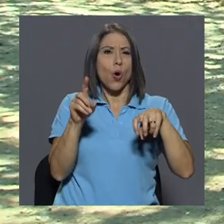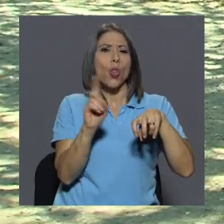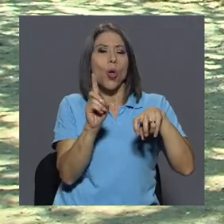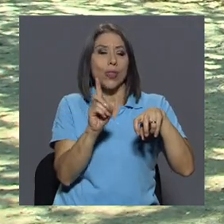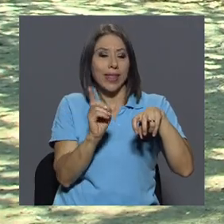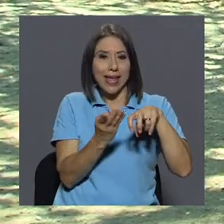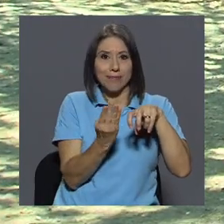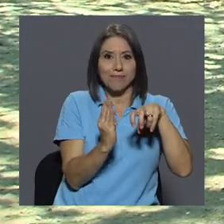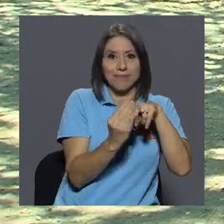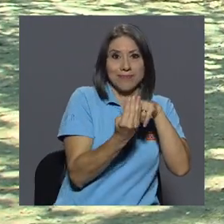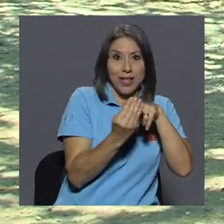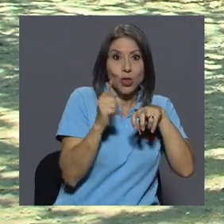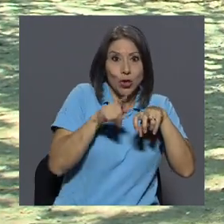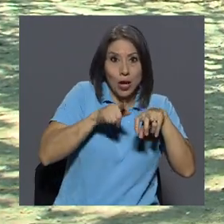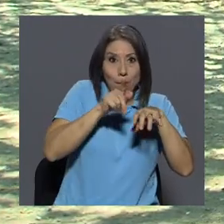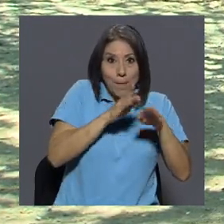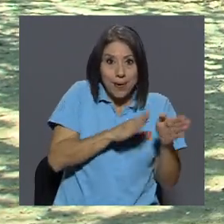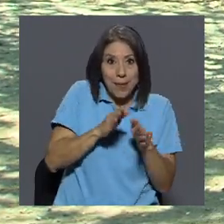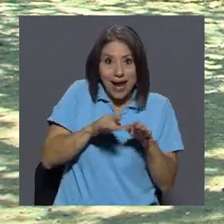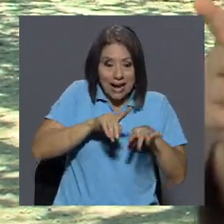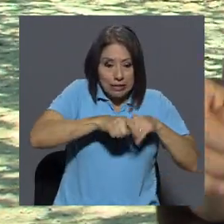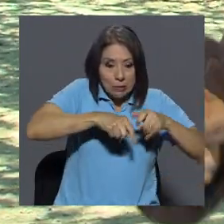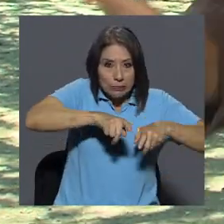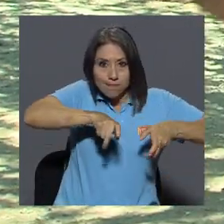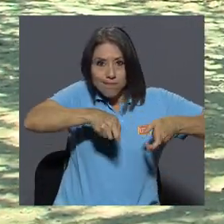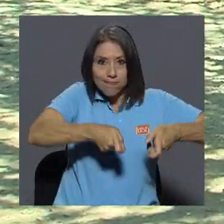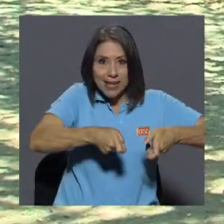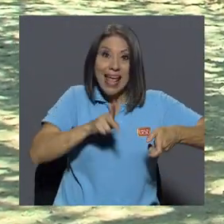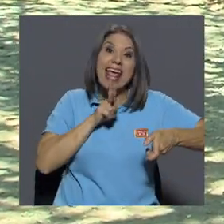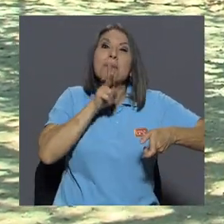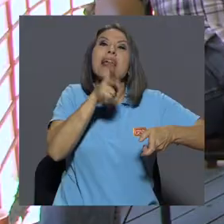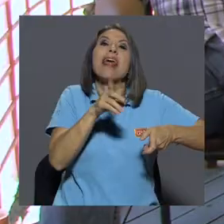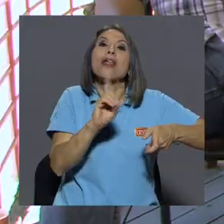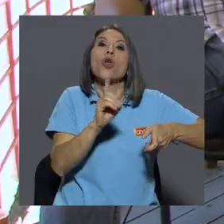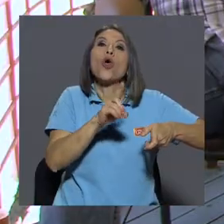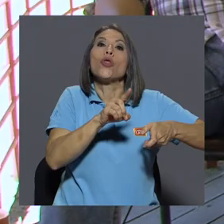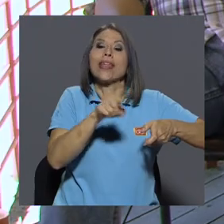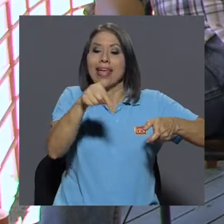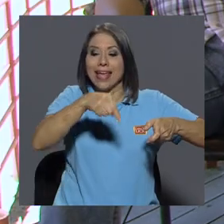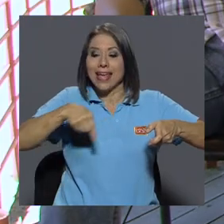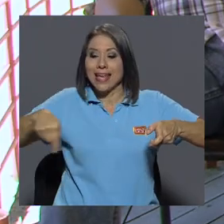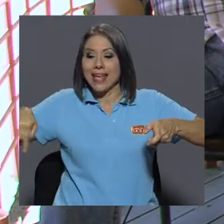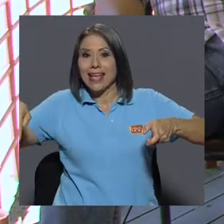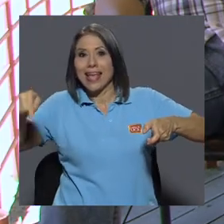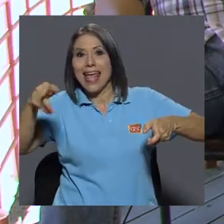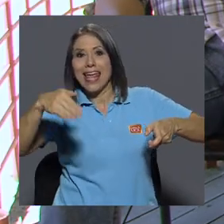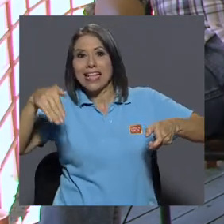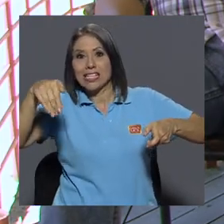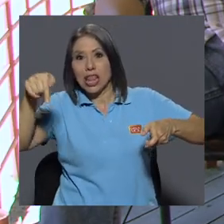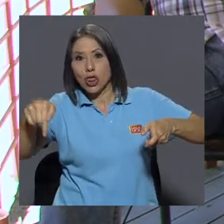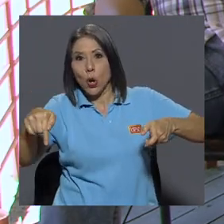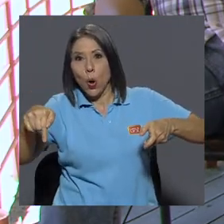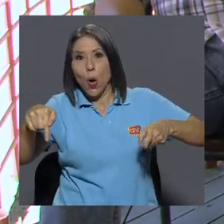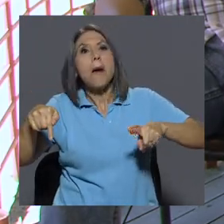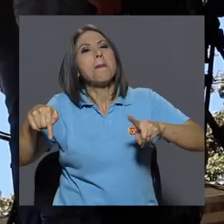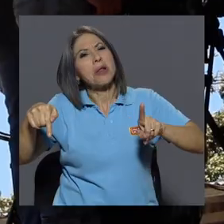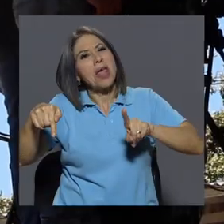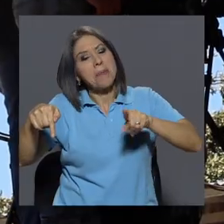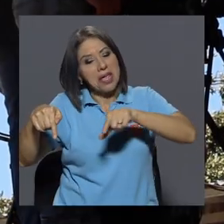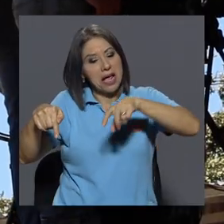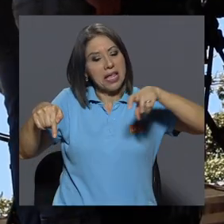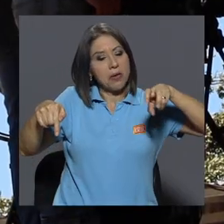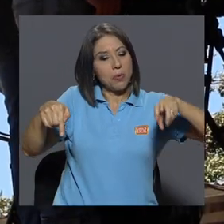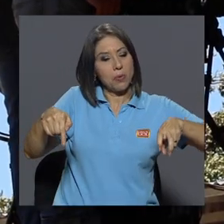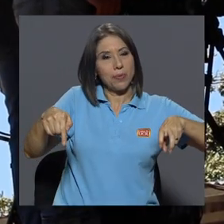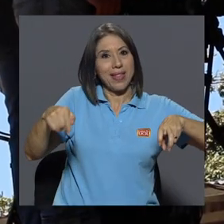centro de la plaza. Pero también se alistan toros pegados a la barrera. O sea, digamos que ese